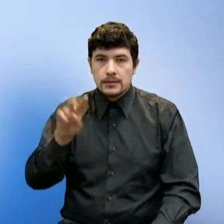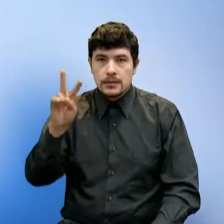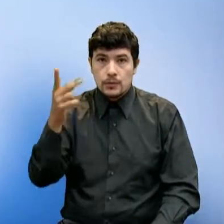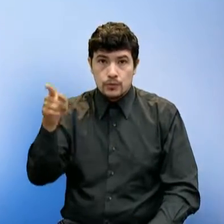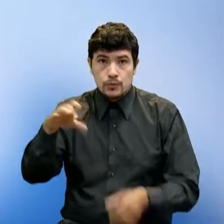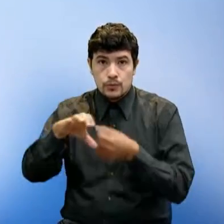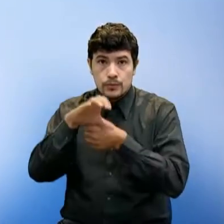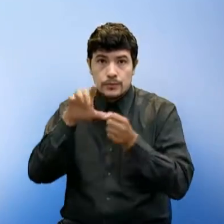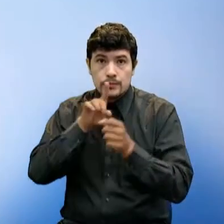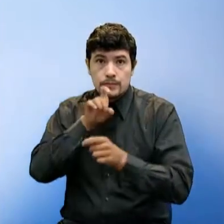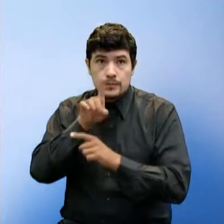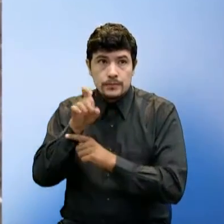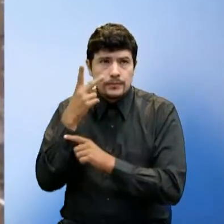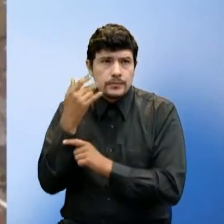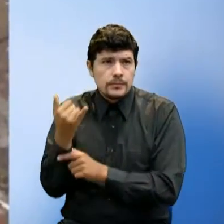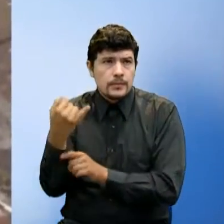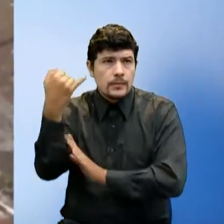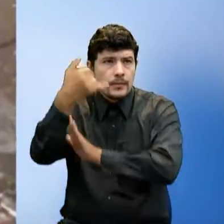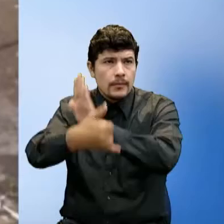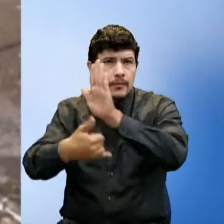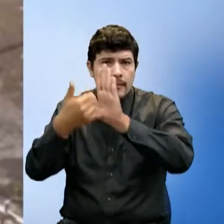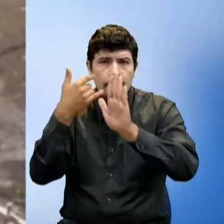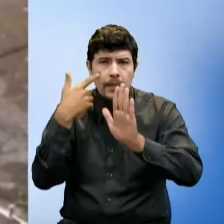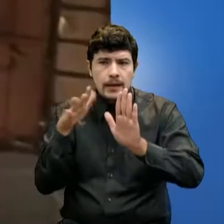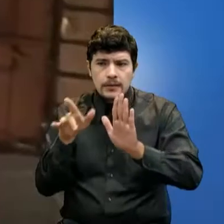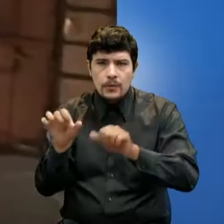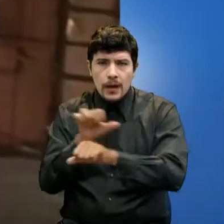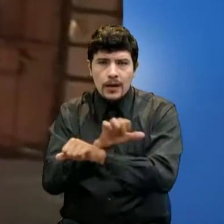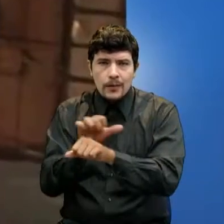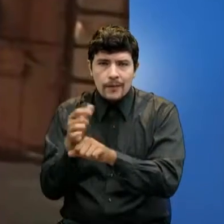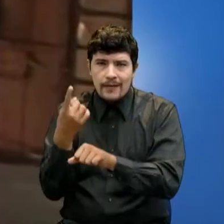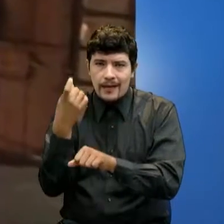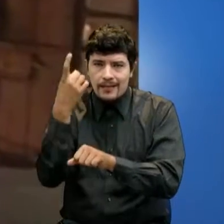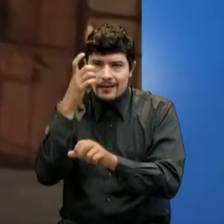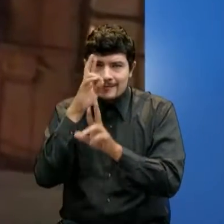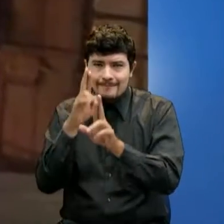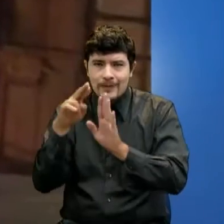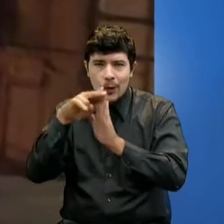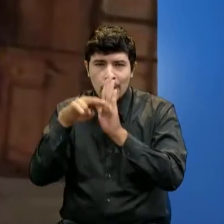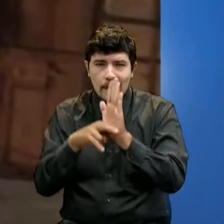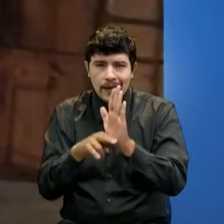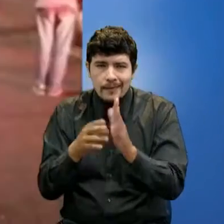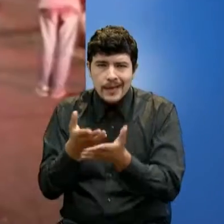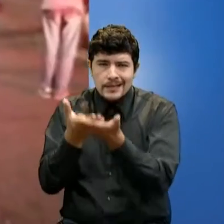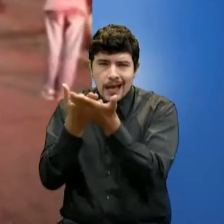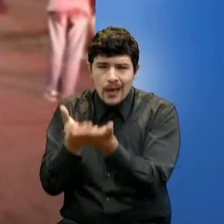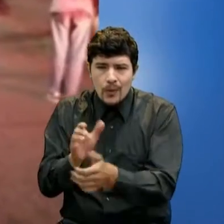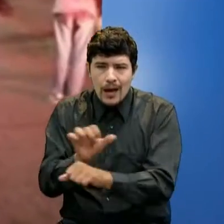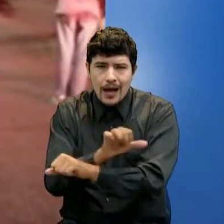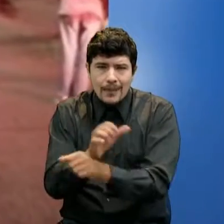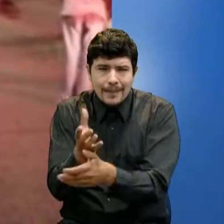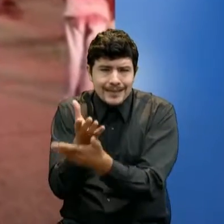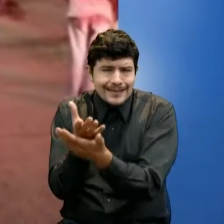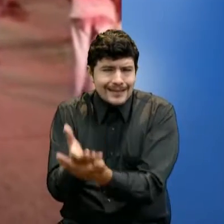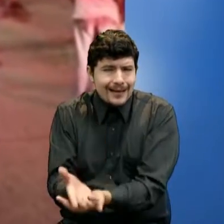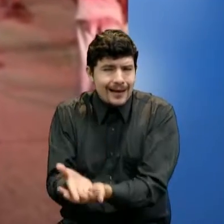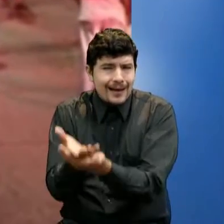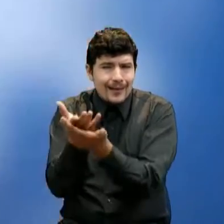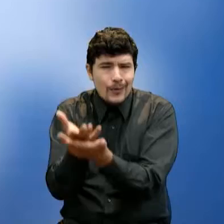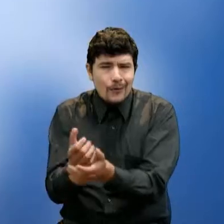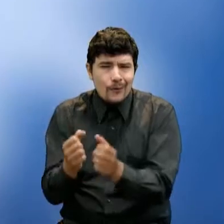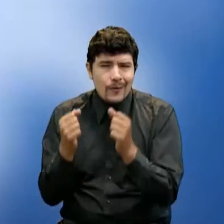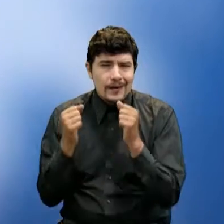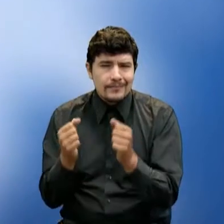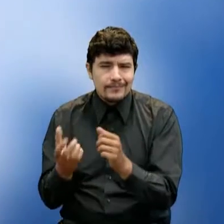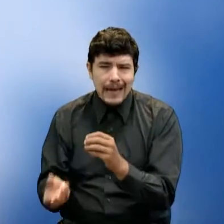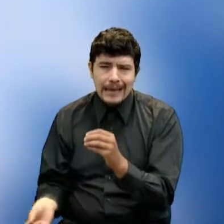Ahí vemos las imágenes que corresponden al parecer a una presunta imprudencia de algunos conductores, quienes al parecer llevaban este vehículo de carga